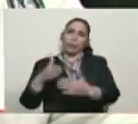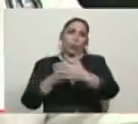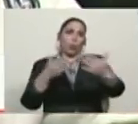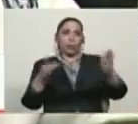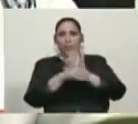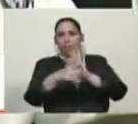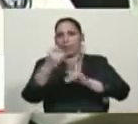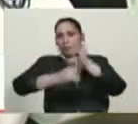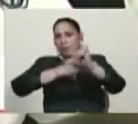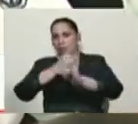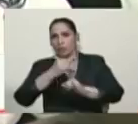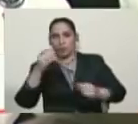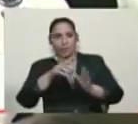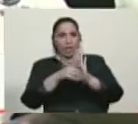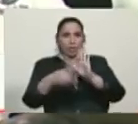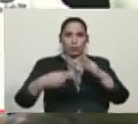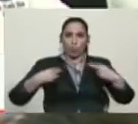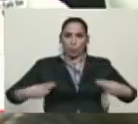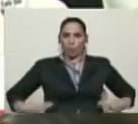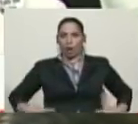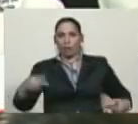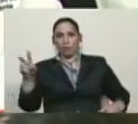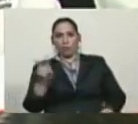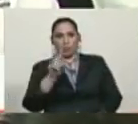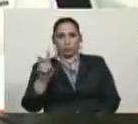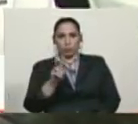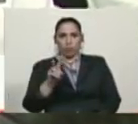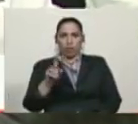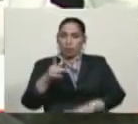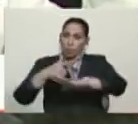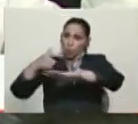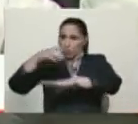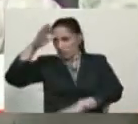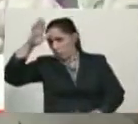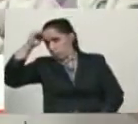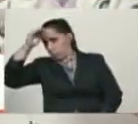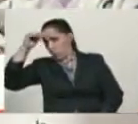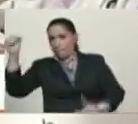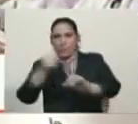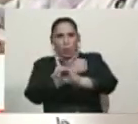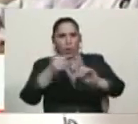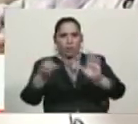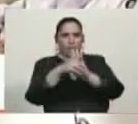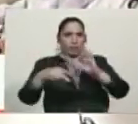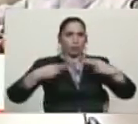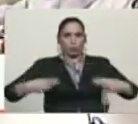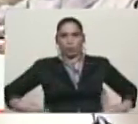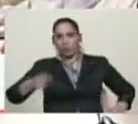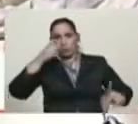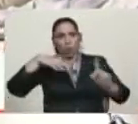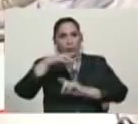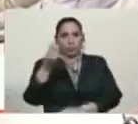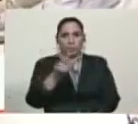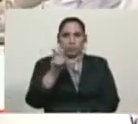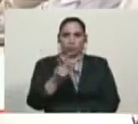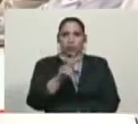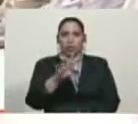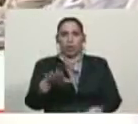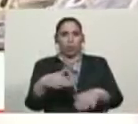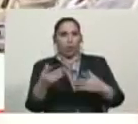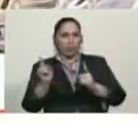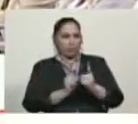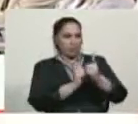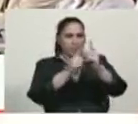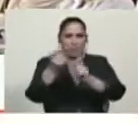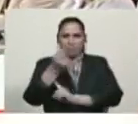derecho internacional de los derechos humanos el gobierno de donald trump viola los derechos humanos del pueblo venezolano cuando persigue